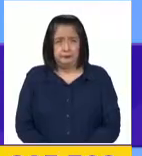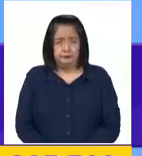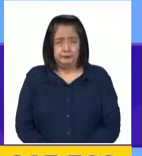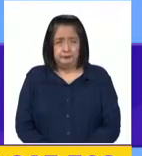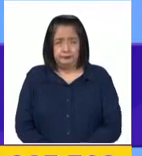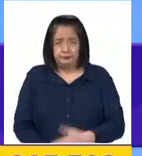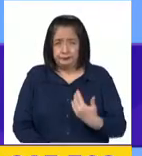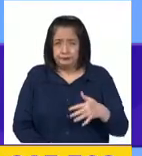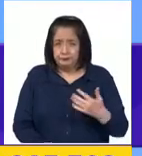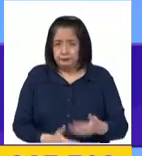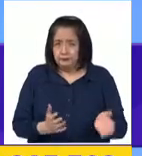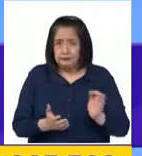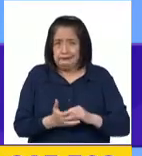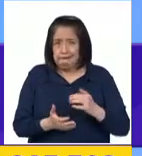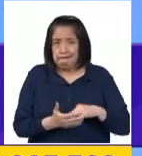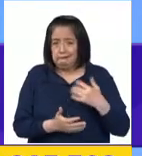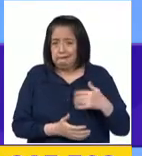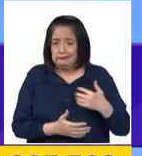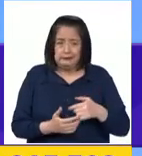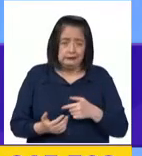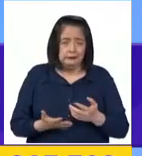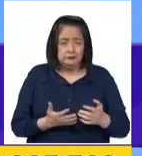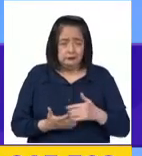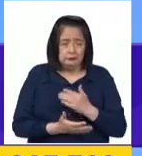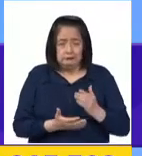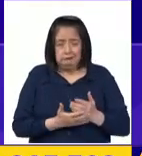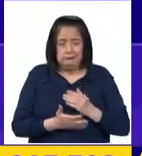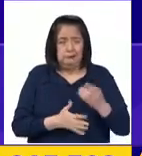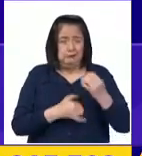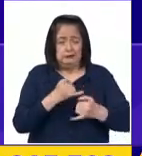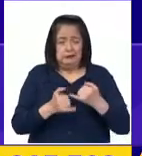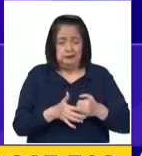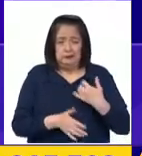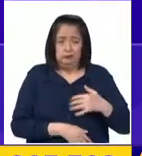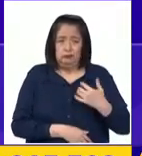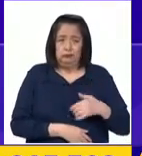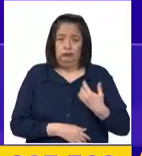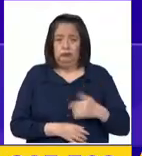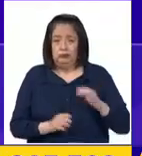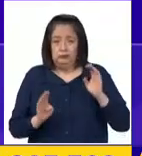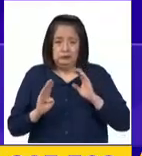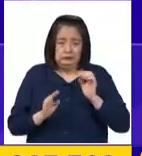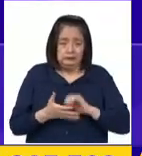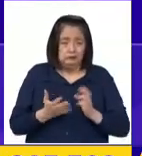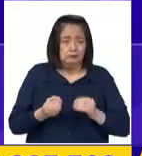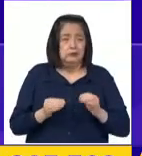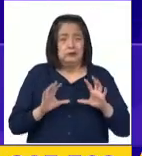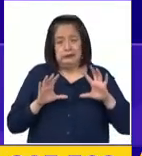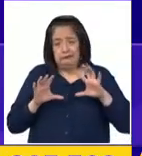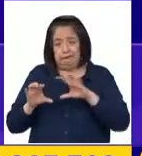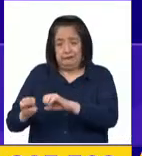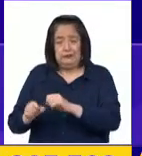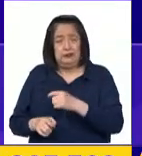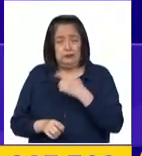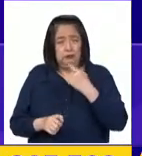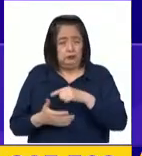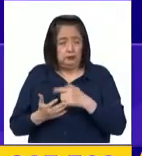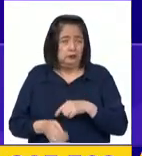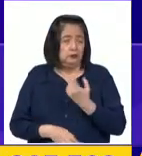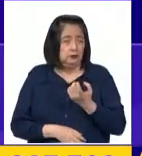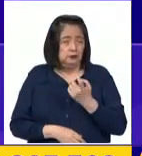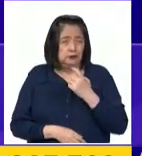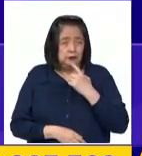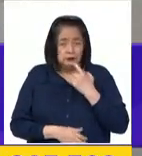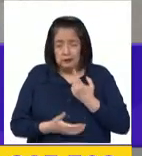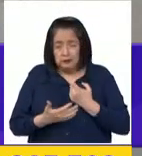Con esto aumentan las tensiones internacionales y se encienden las alarmas en medio de la invasión rusa a Ucrania, pues Moscú posee